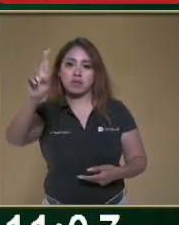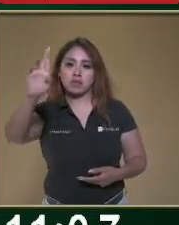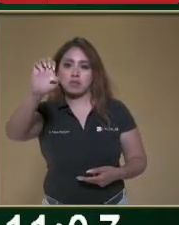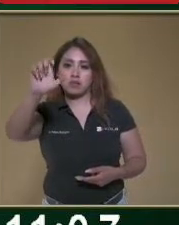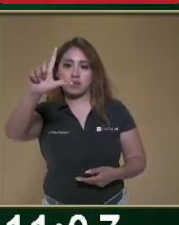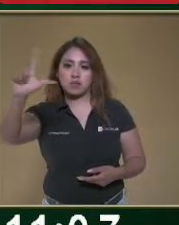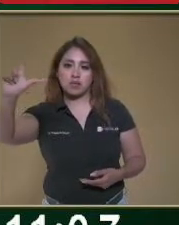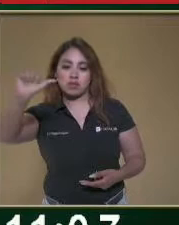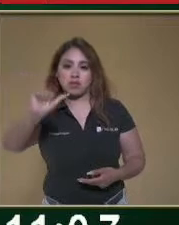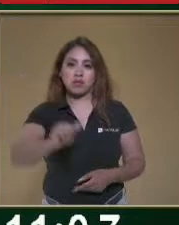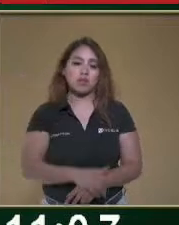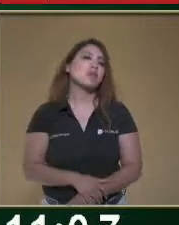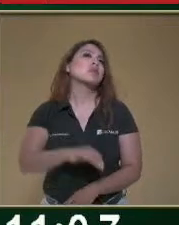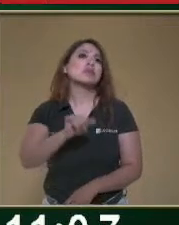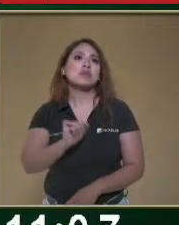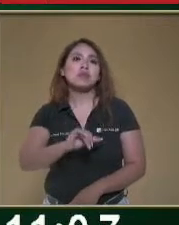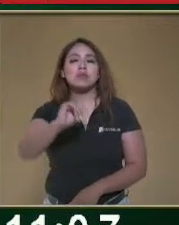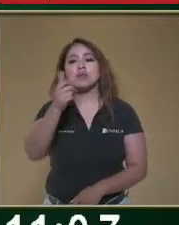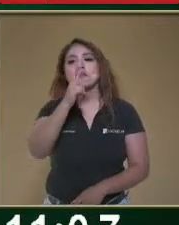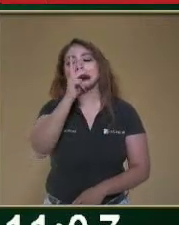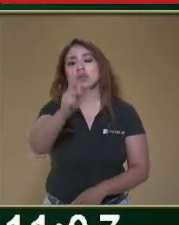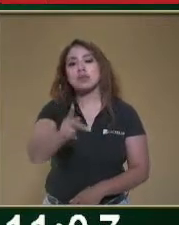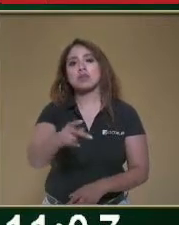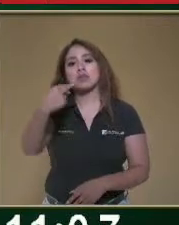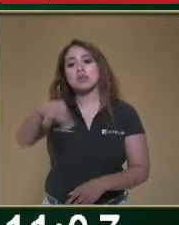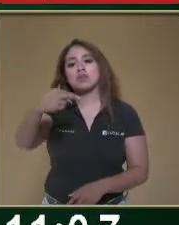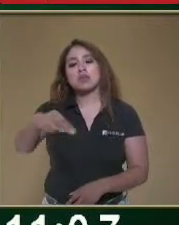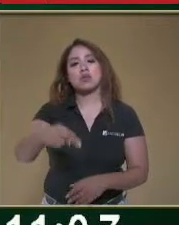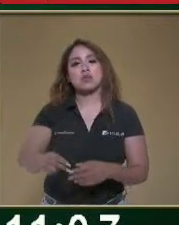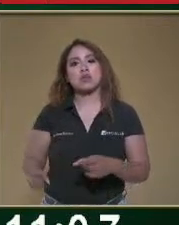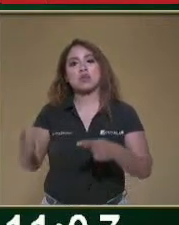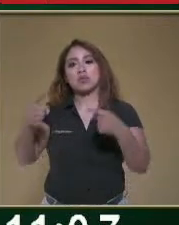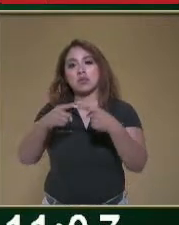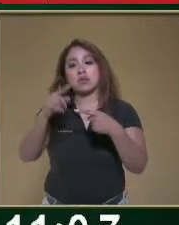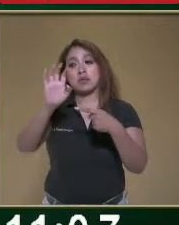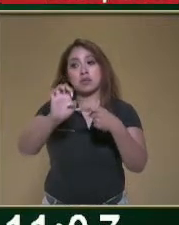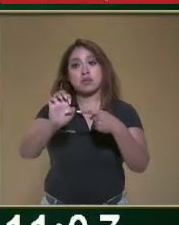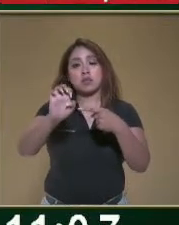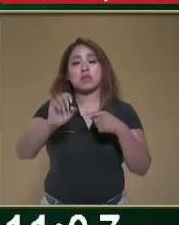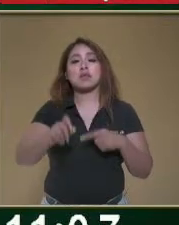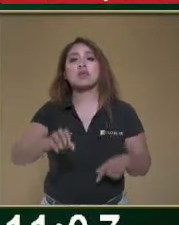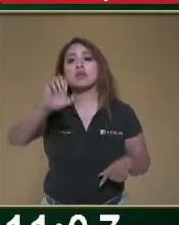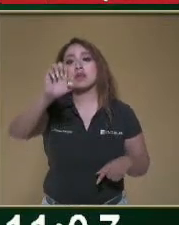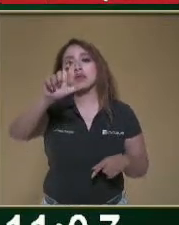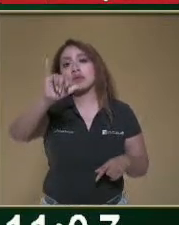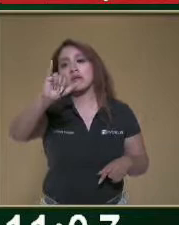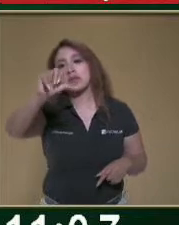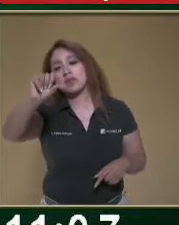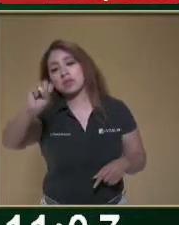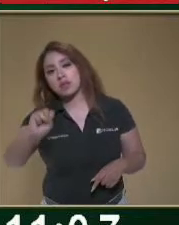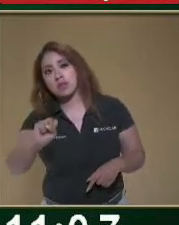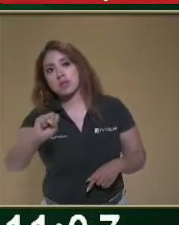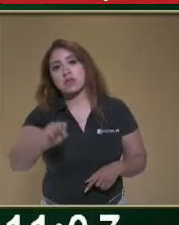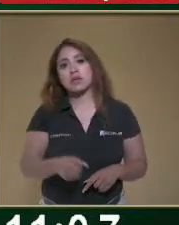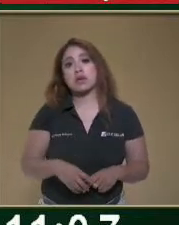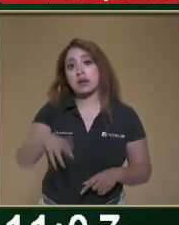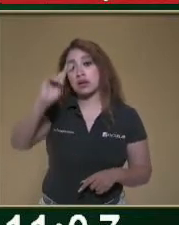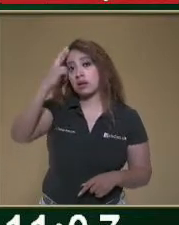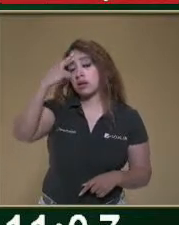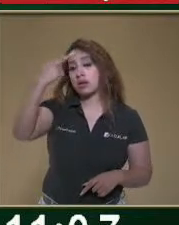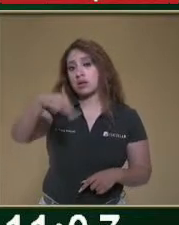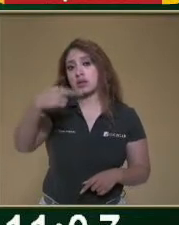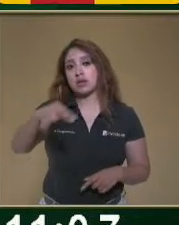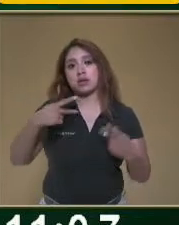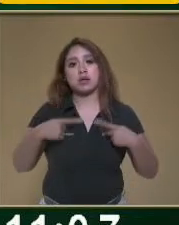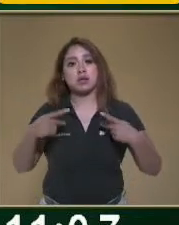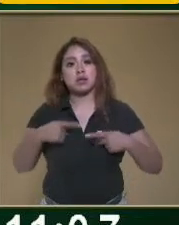sería Elías. Así es, otro nombre, maestra. Y fíjate, hay que recordar que los nombres de persona se escriben con mayúscula.